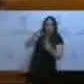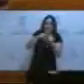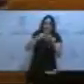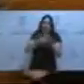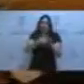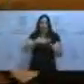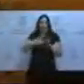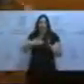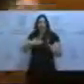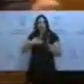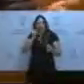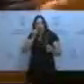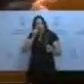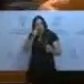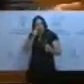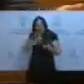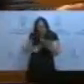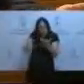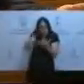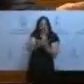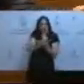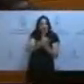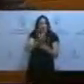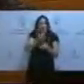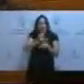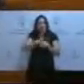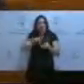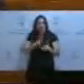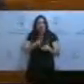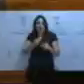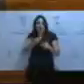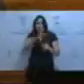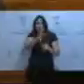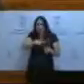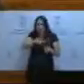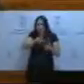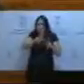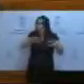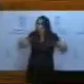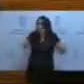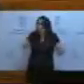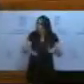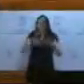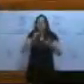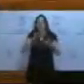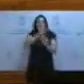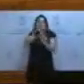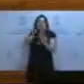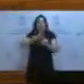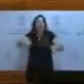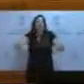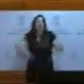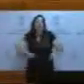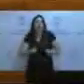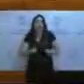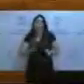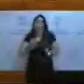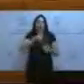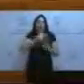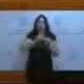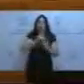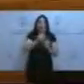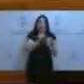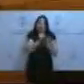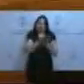que este turismo nos deje dinero a la par que dinamizamos la zona y somos capaces de establecer una protección natural. Y desde luego no lo tenemos, consejera, con este